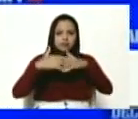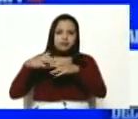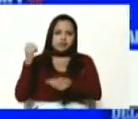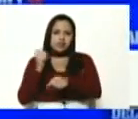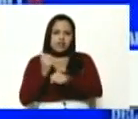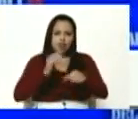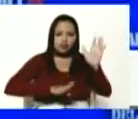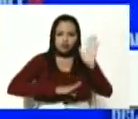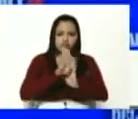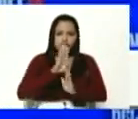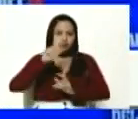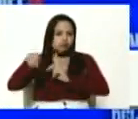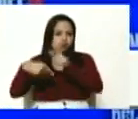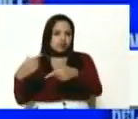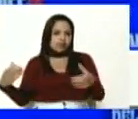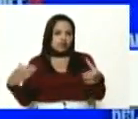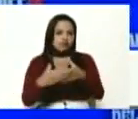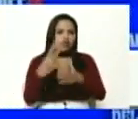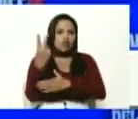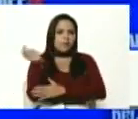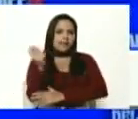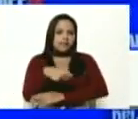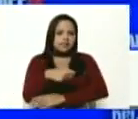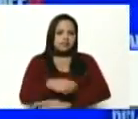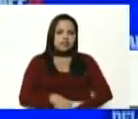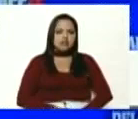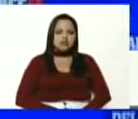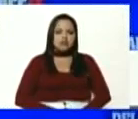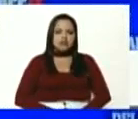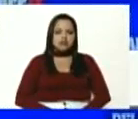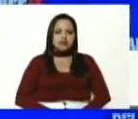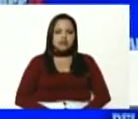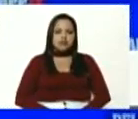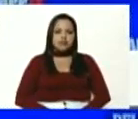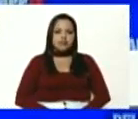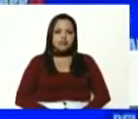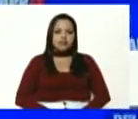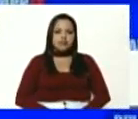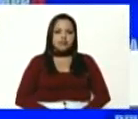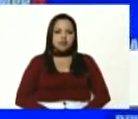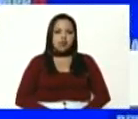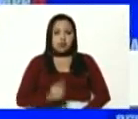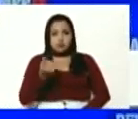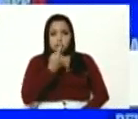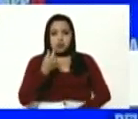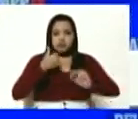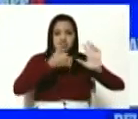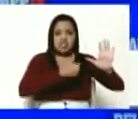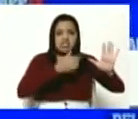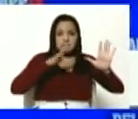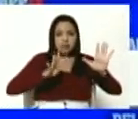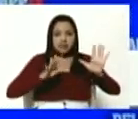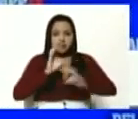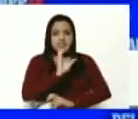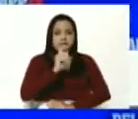pero la próxima reunión en dos meses que hagamos ya no sean 79 s pequeños